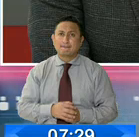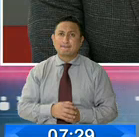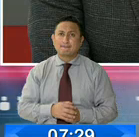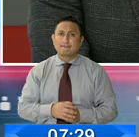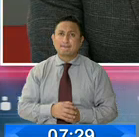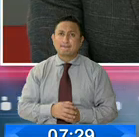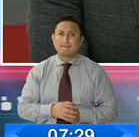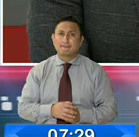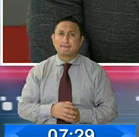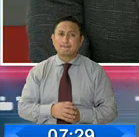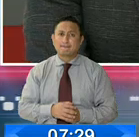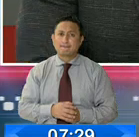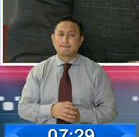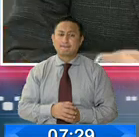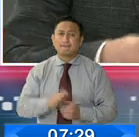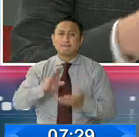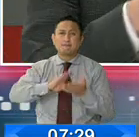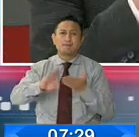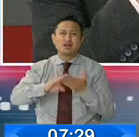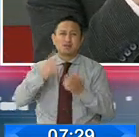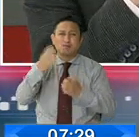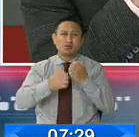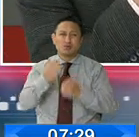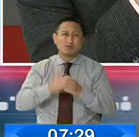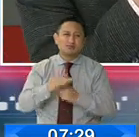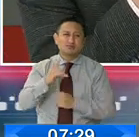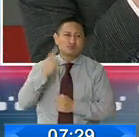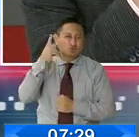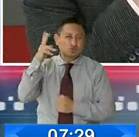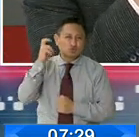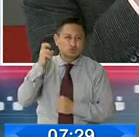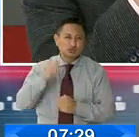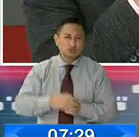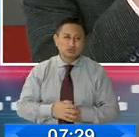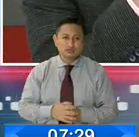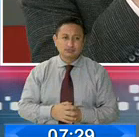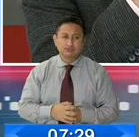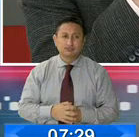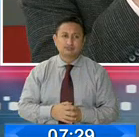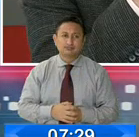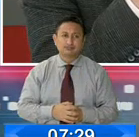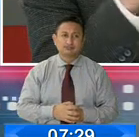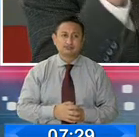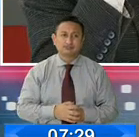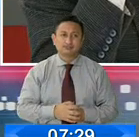Perdón, Roberto, tengo algún problema técnico, no le escuché bien la pregunta.